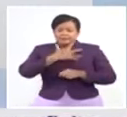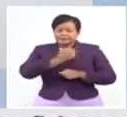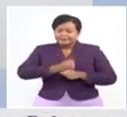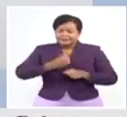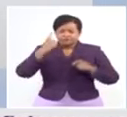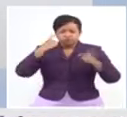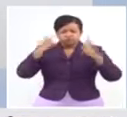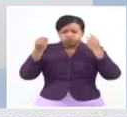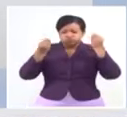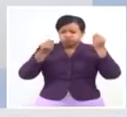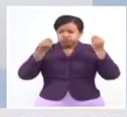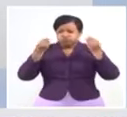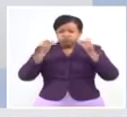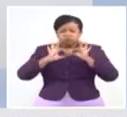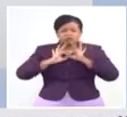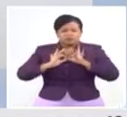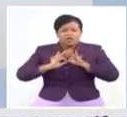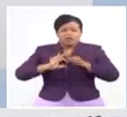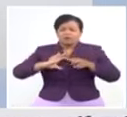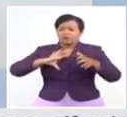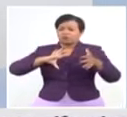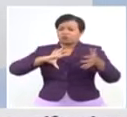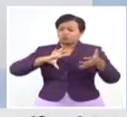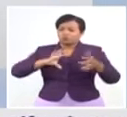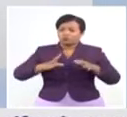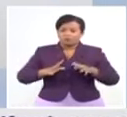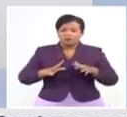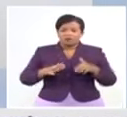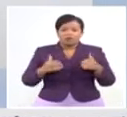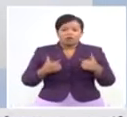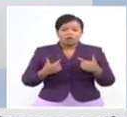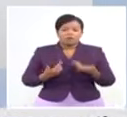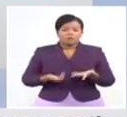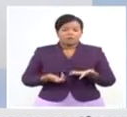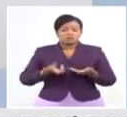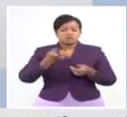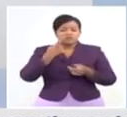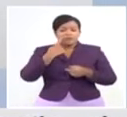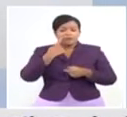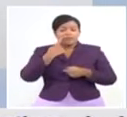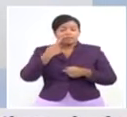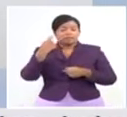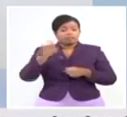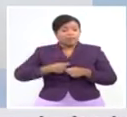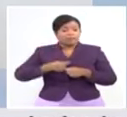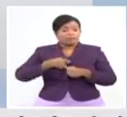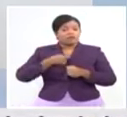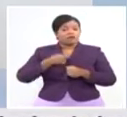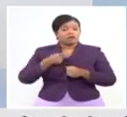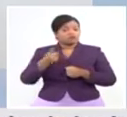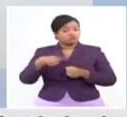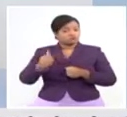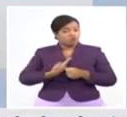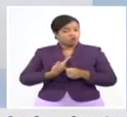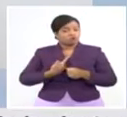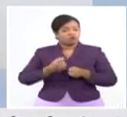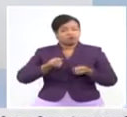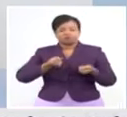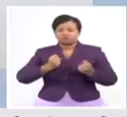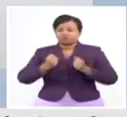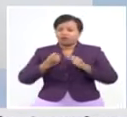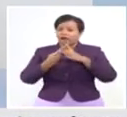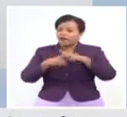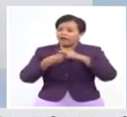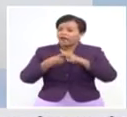más complicado, más que dice de que todavía tenemos que ajustar muchas cosas,